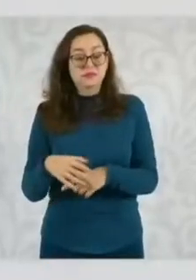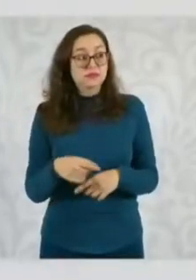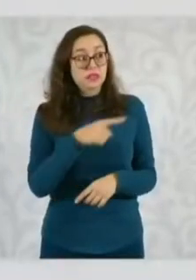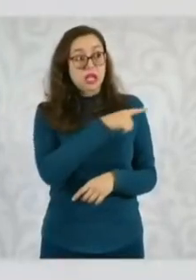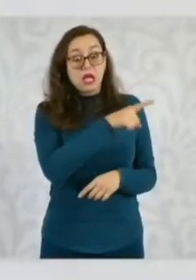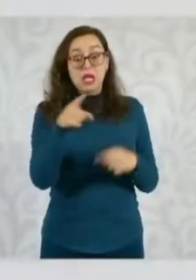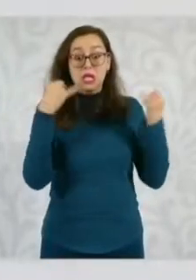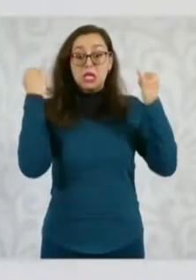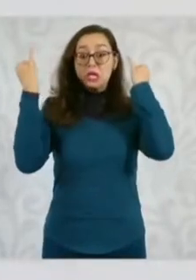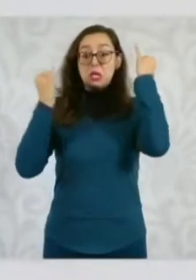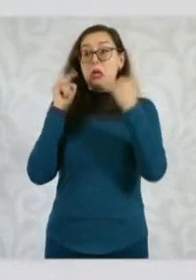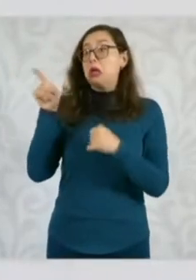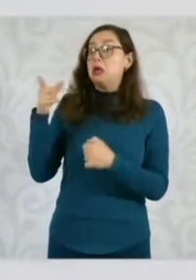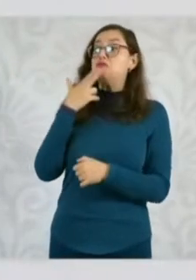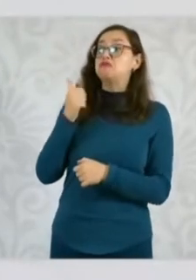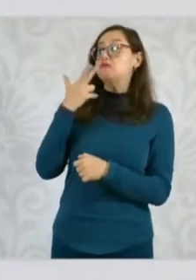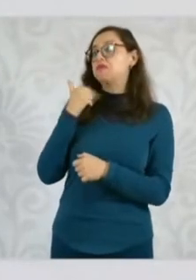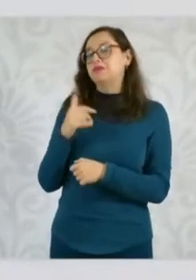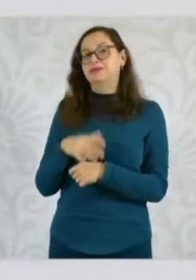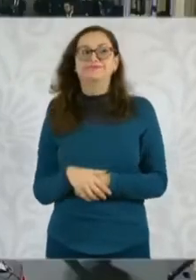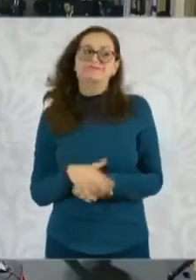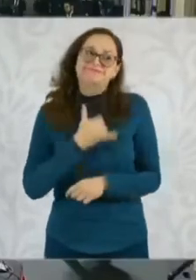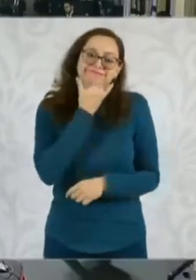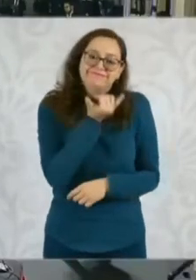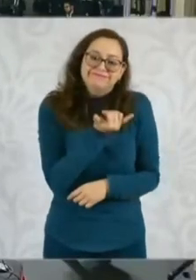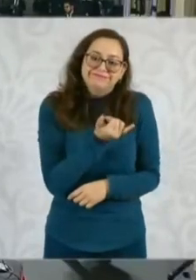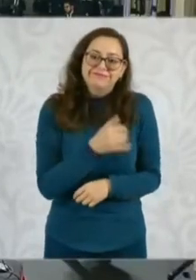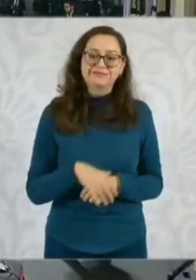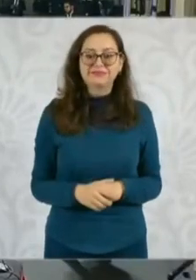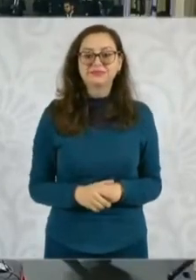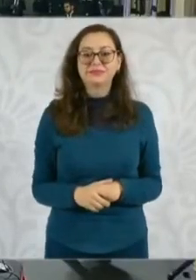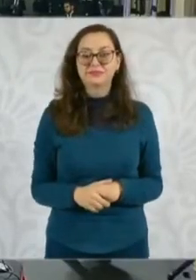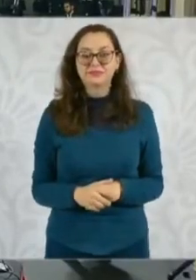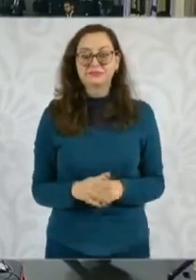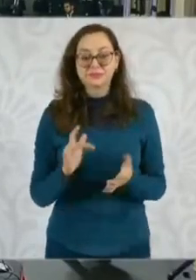muy equivocados. Okay. Muchísimas gracias. Gracias. Bueno, a ver, por